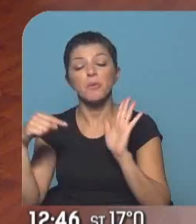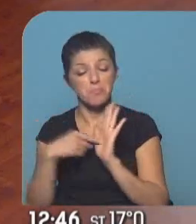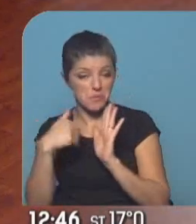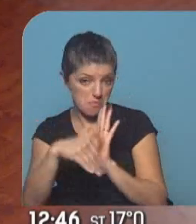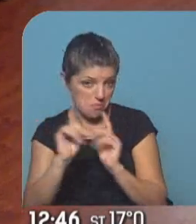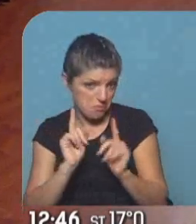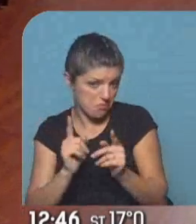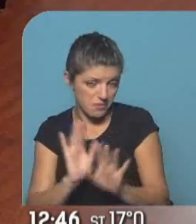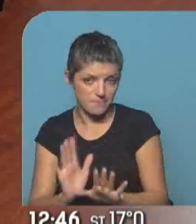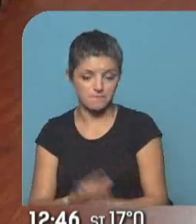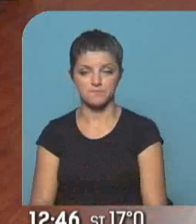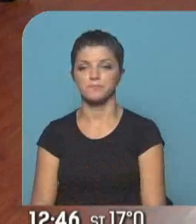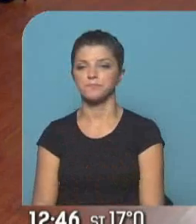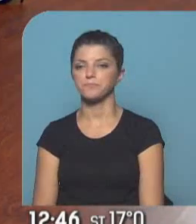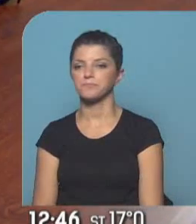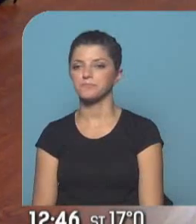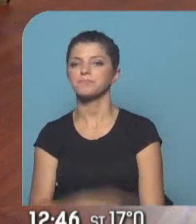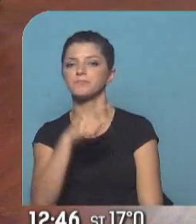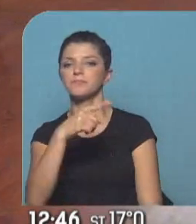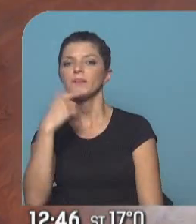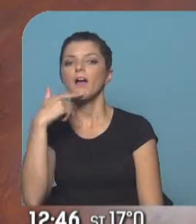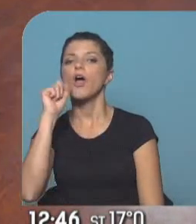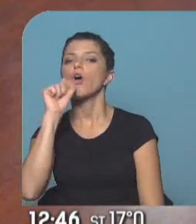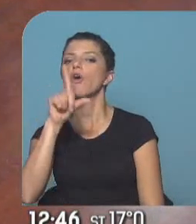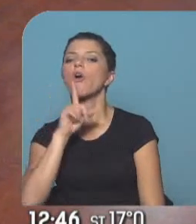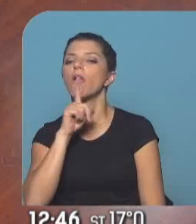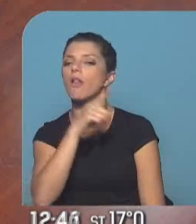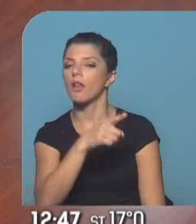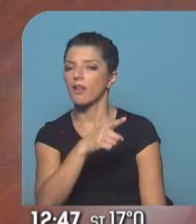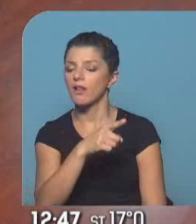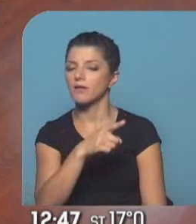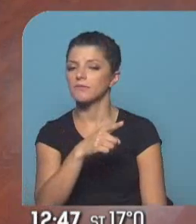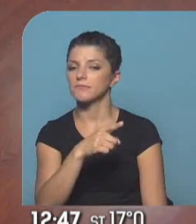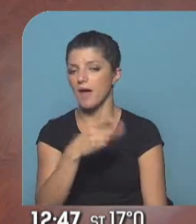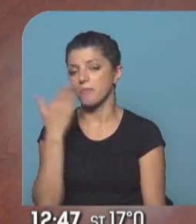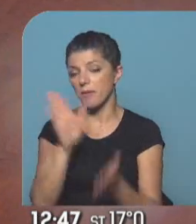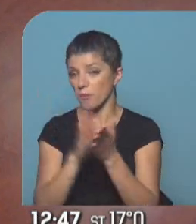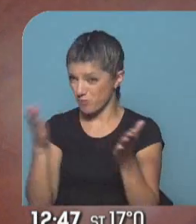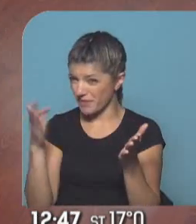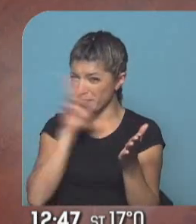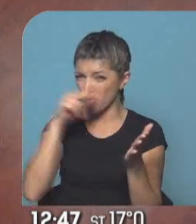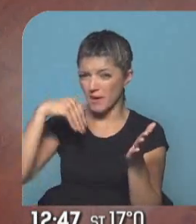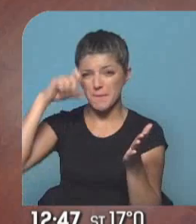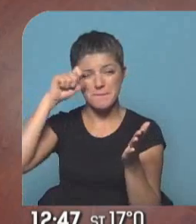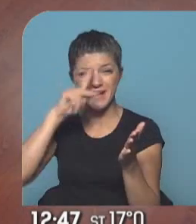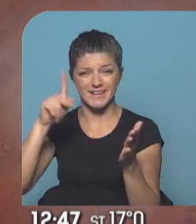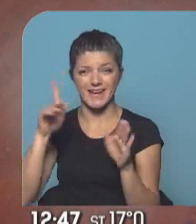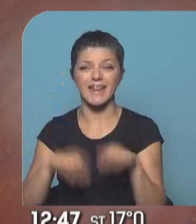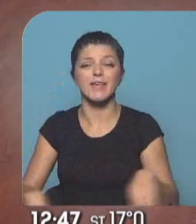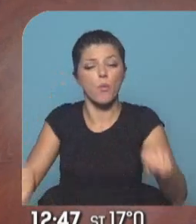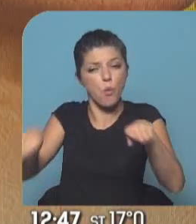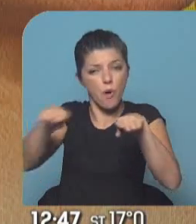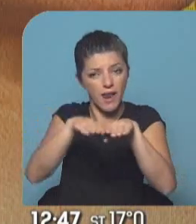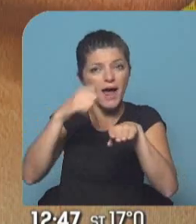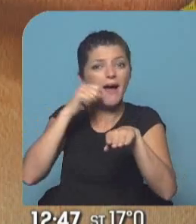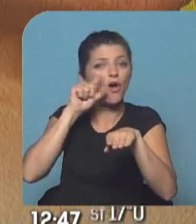Jorge, recién José mencionaba a Helmut Kohl. Podría llegar, en todo caso, Merkel a igualar el récord de Kohl, ¿no?